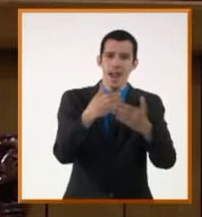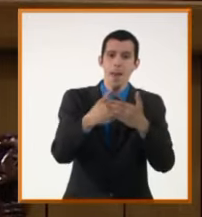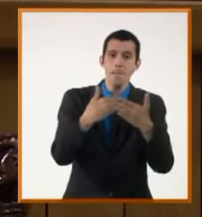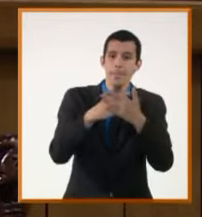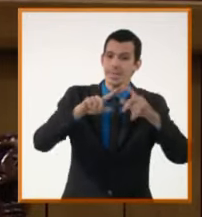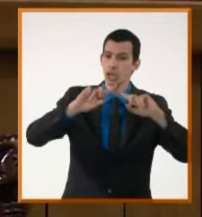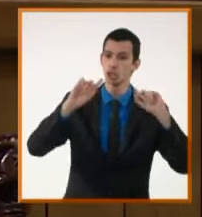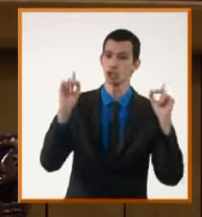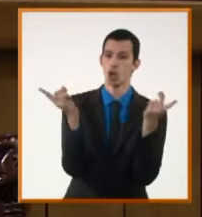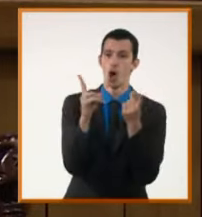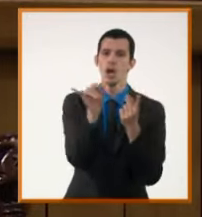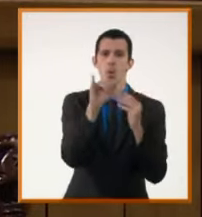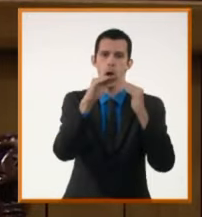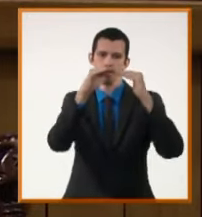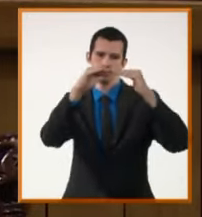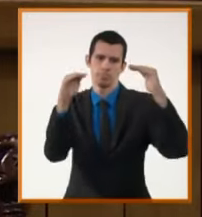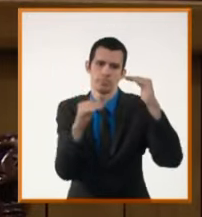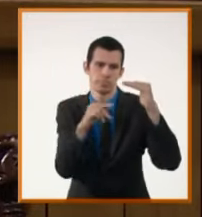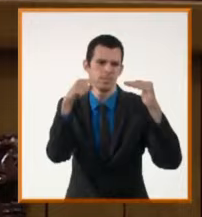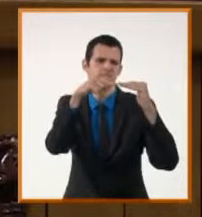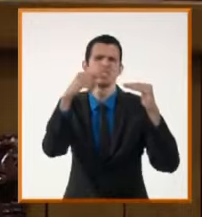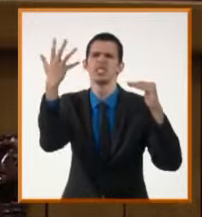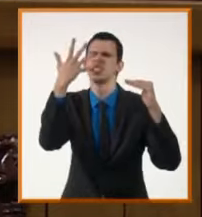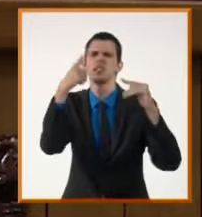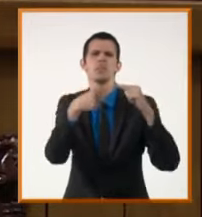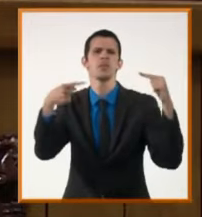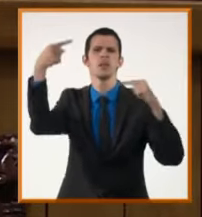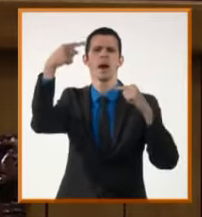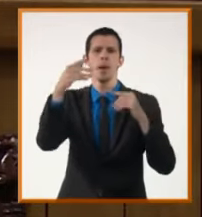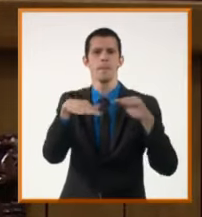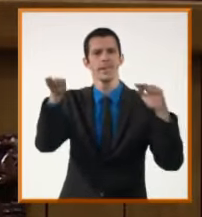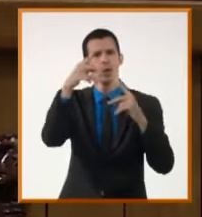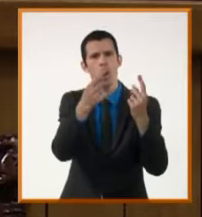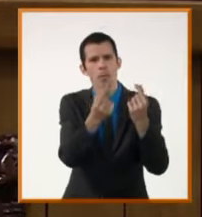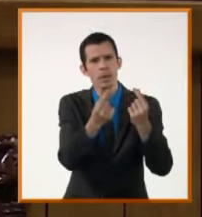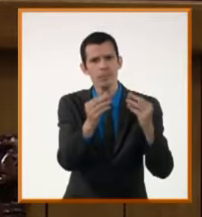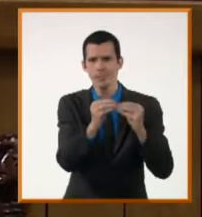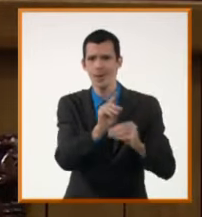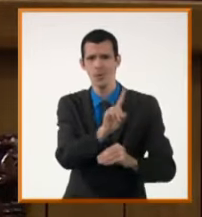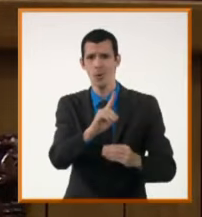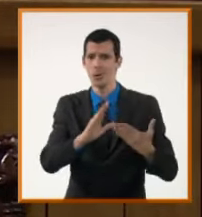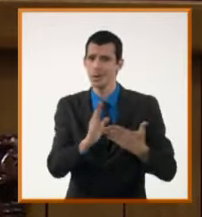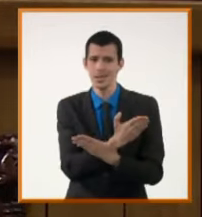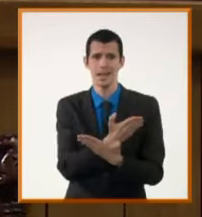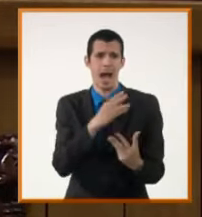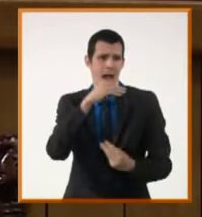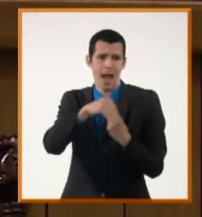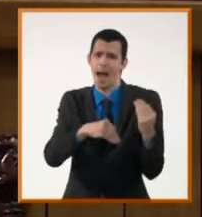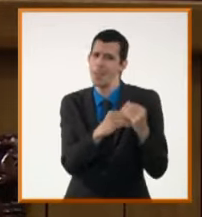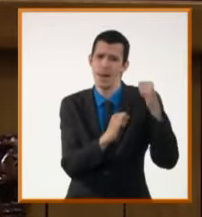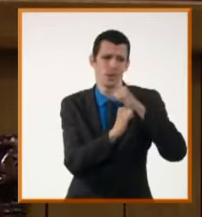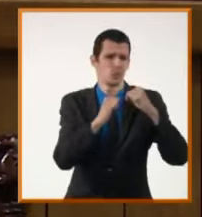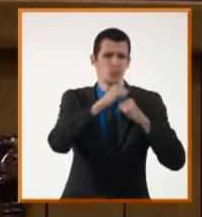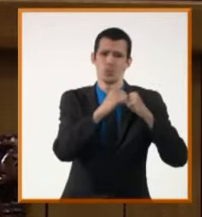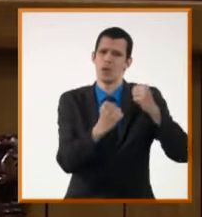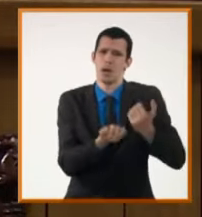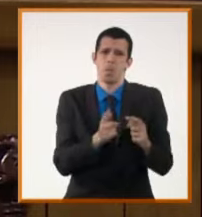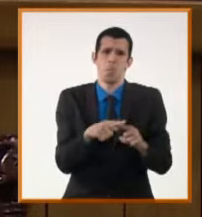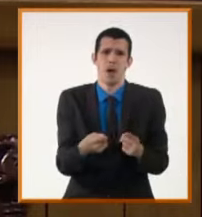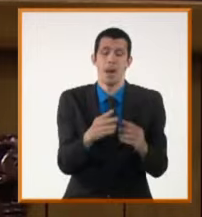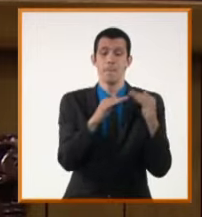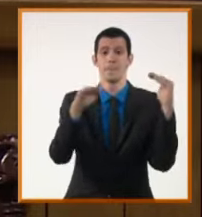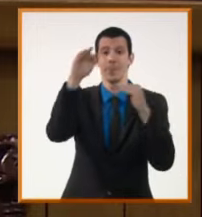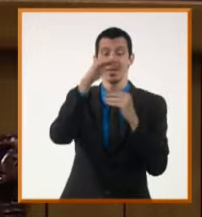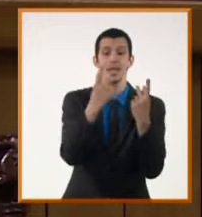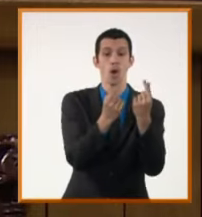que los ministros atienden un sistema empresarial de su sector. Hay opiniones